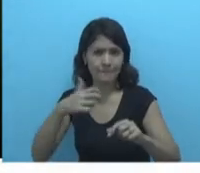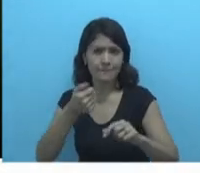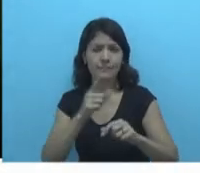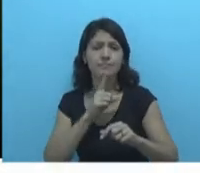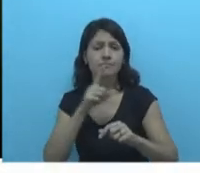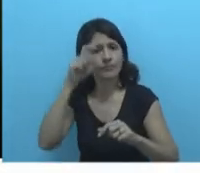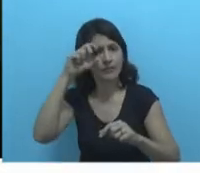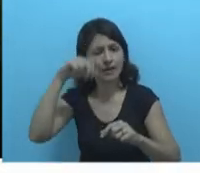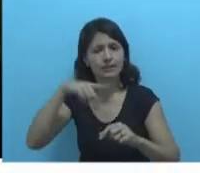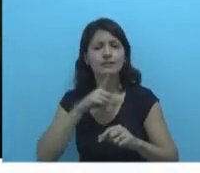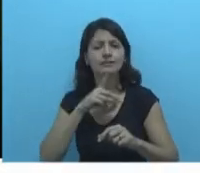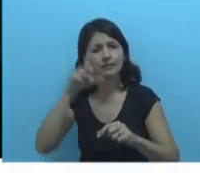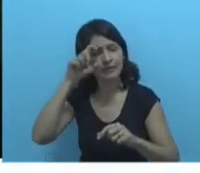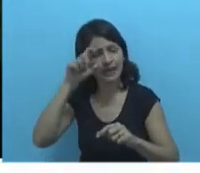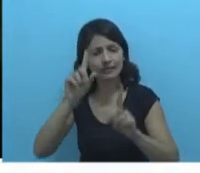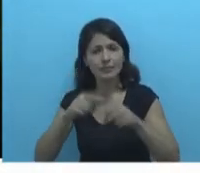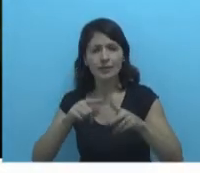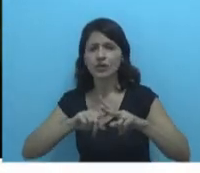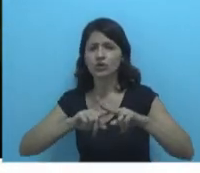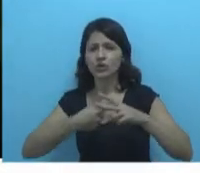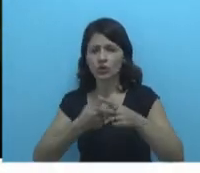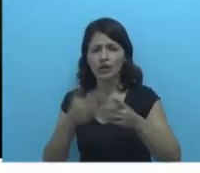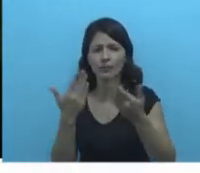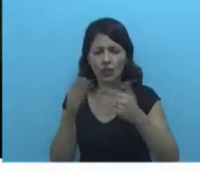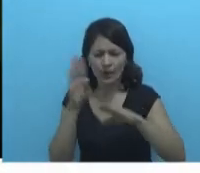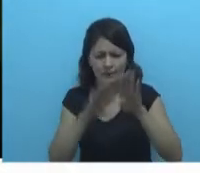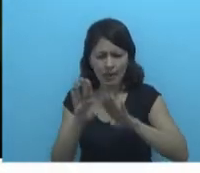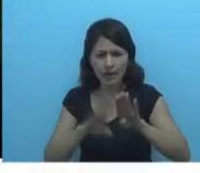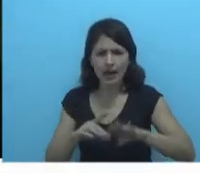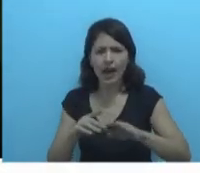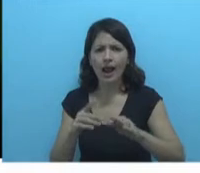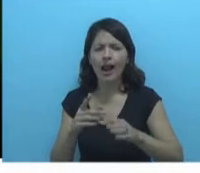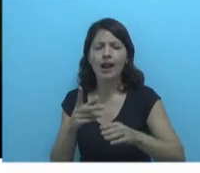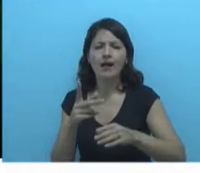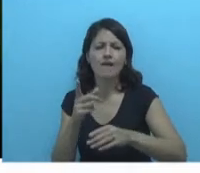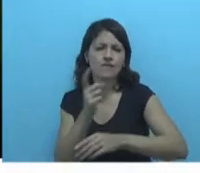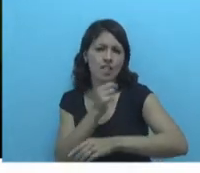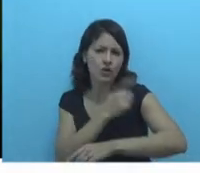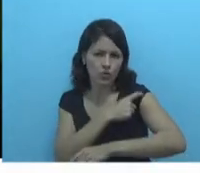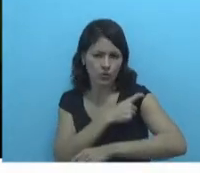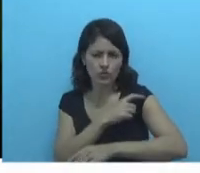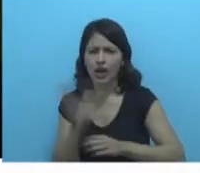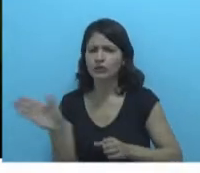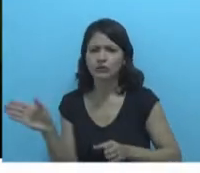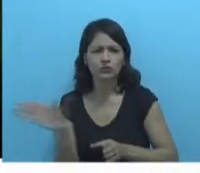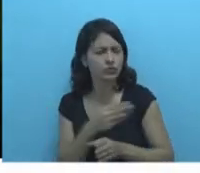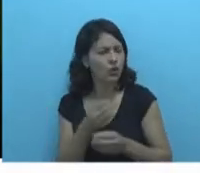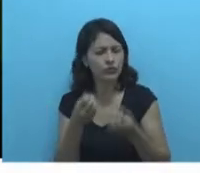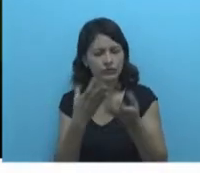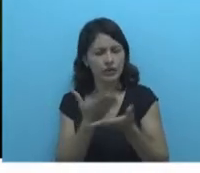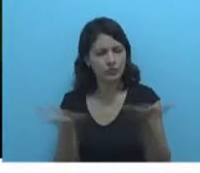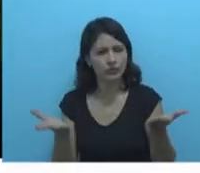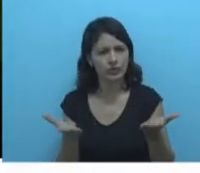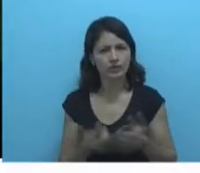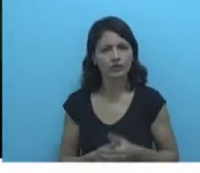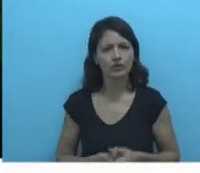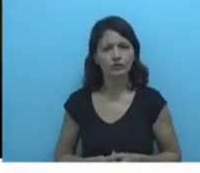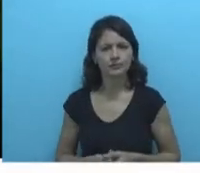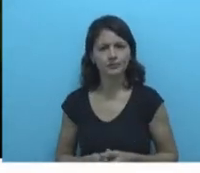también de la tecnología, de las plataformas, de todo lo que se ha desarrollado